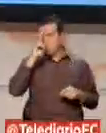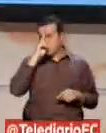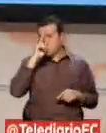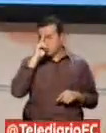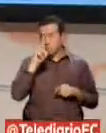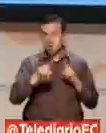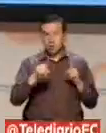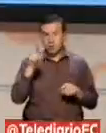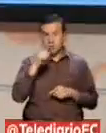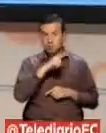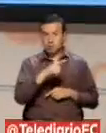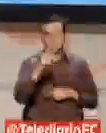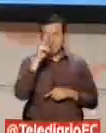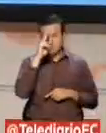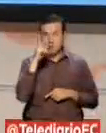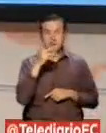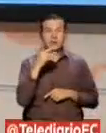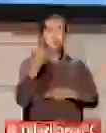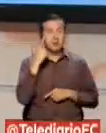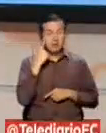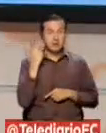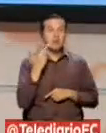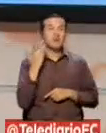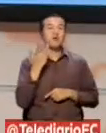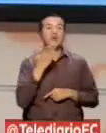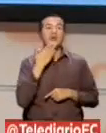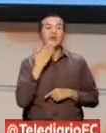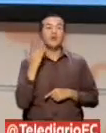quienes están haciendo una especie de ejercicio